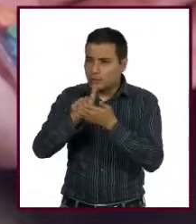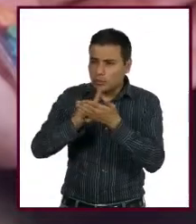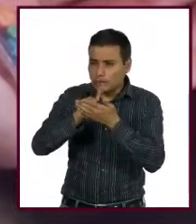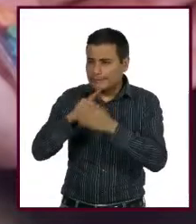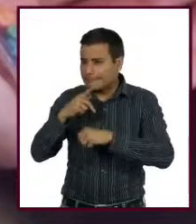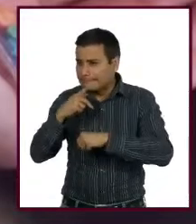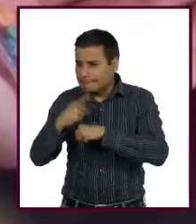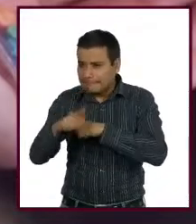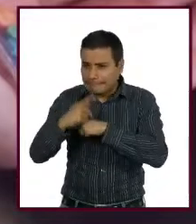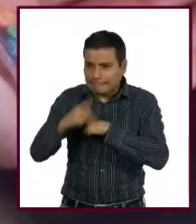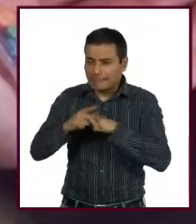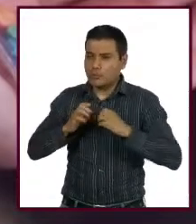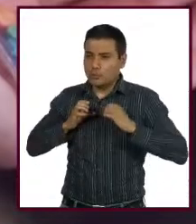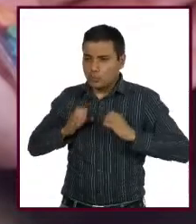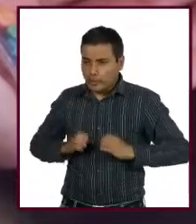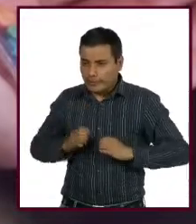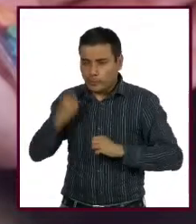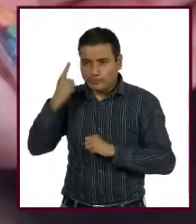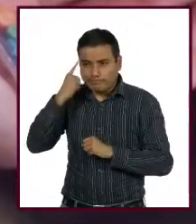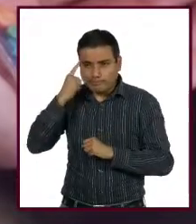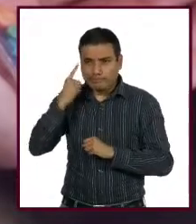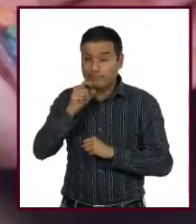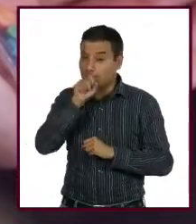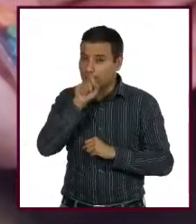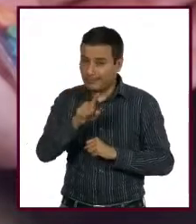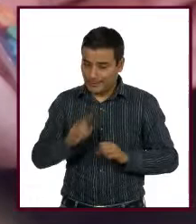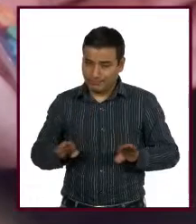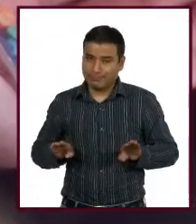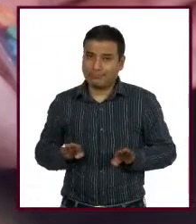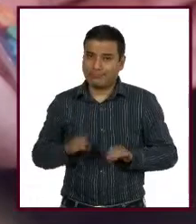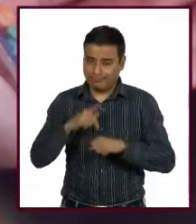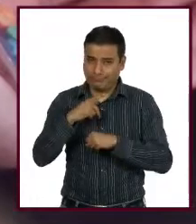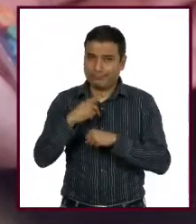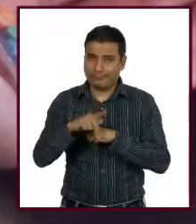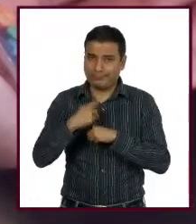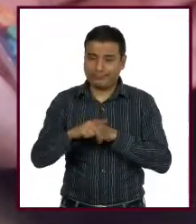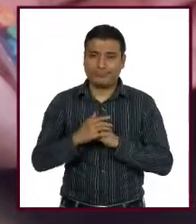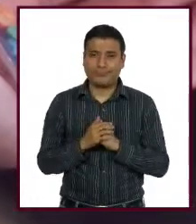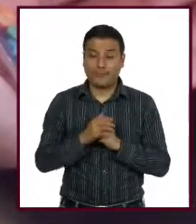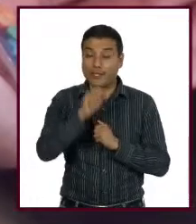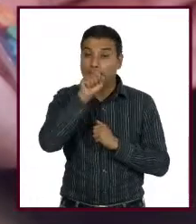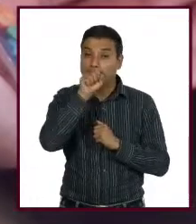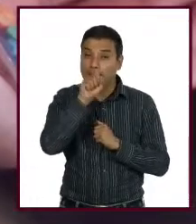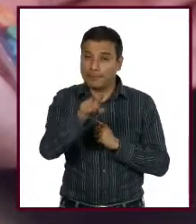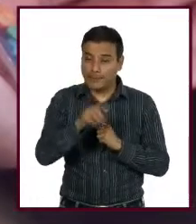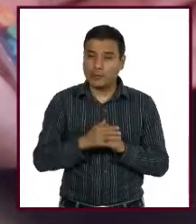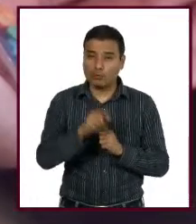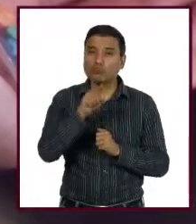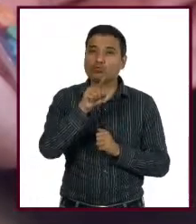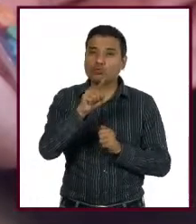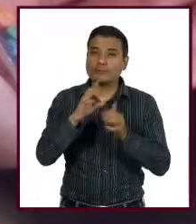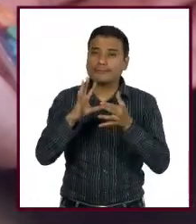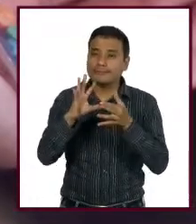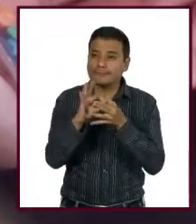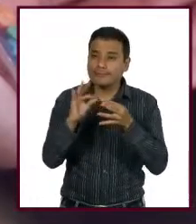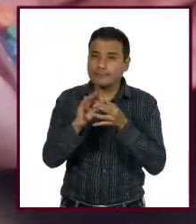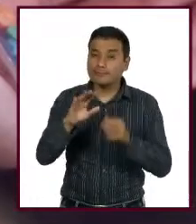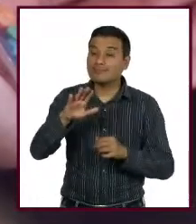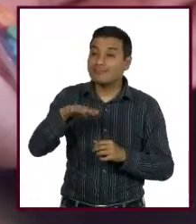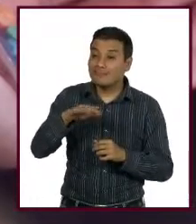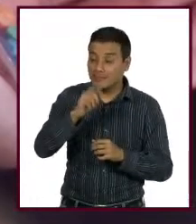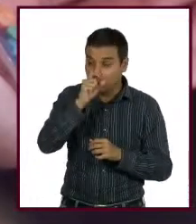cuerpo, en la mente y, claro, en el comportamiento. También es recomendable poner énfasis en el riesgo que implica